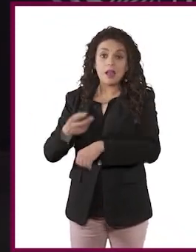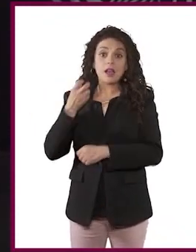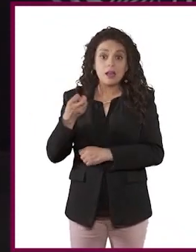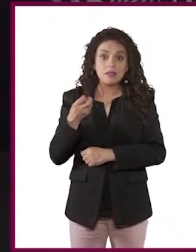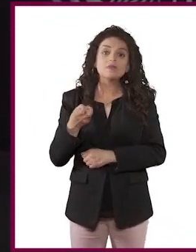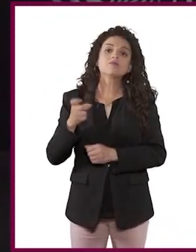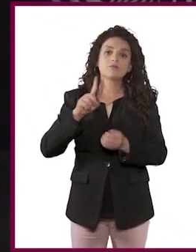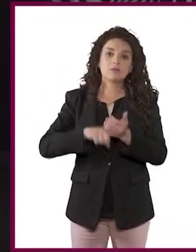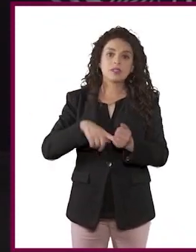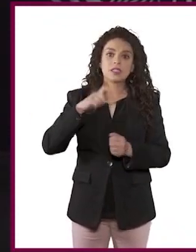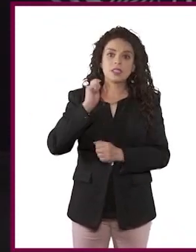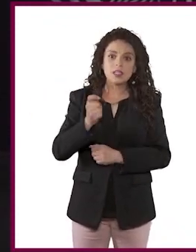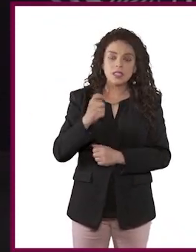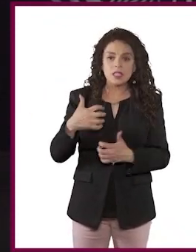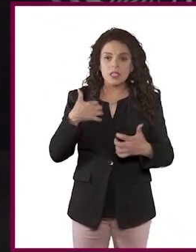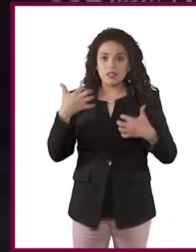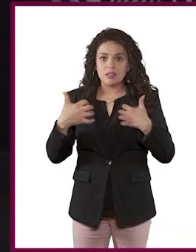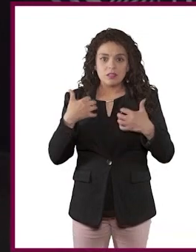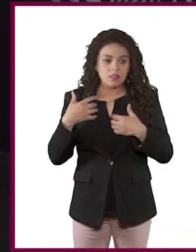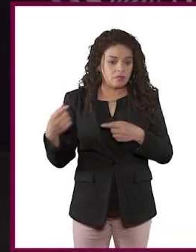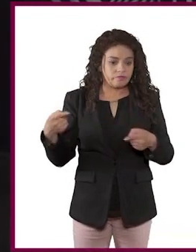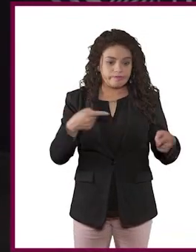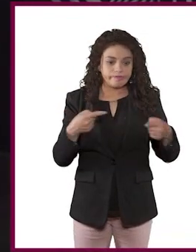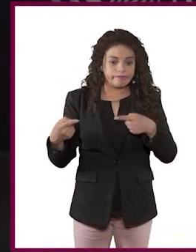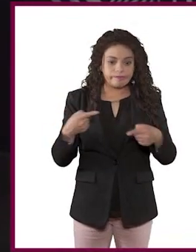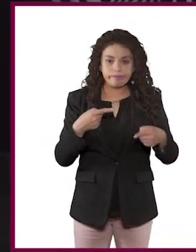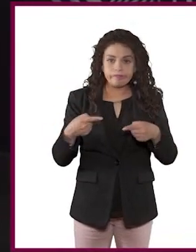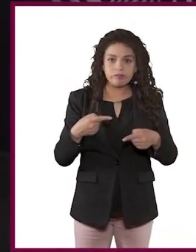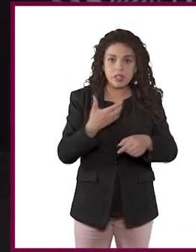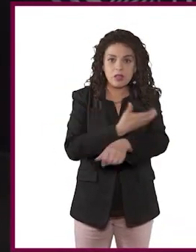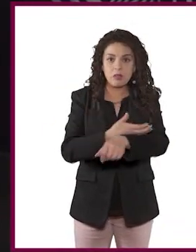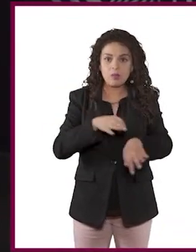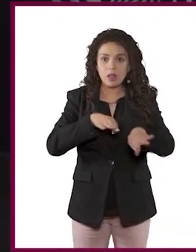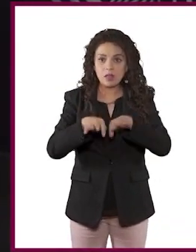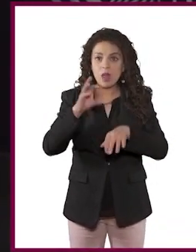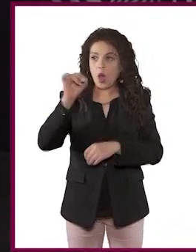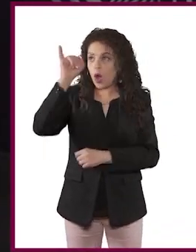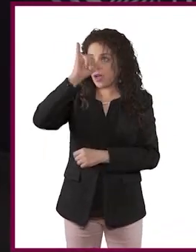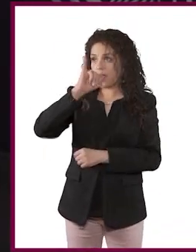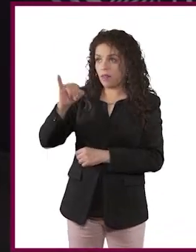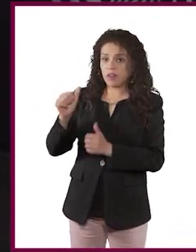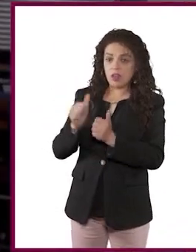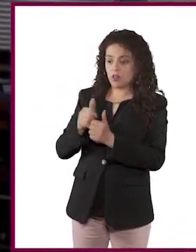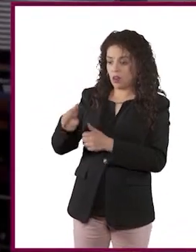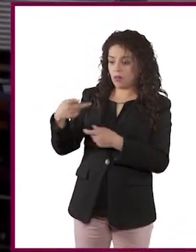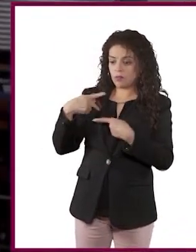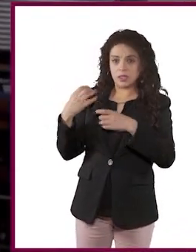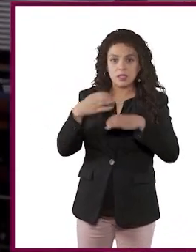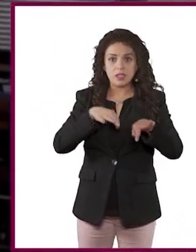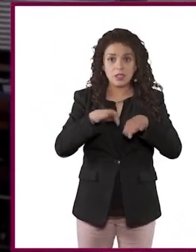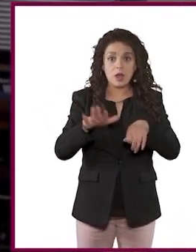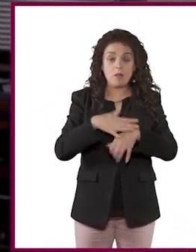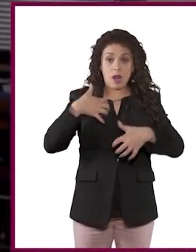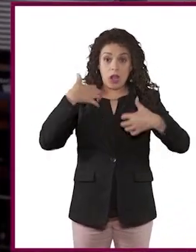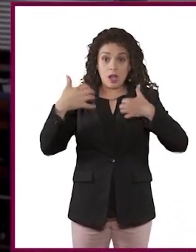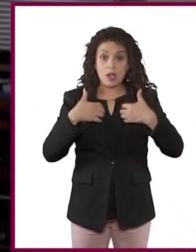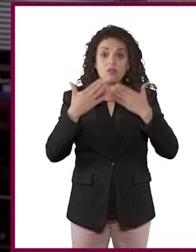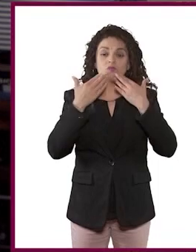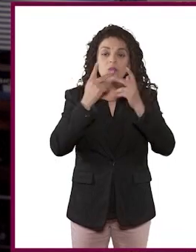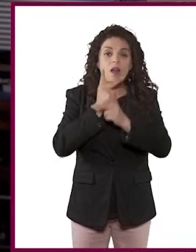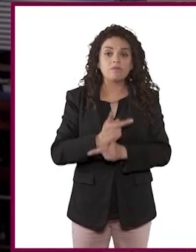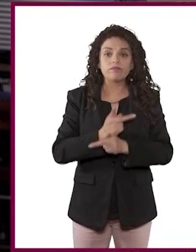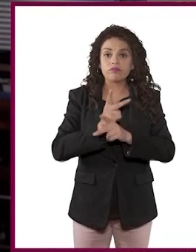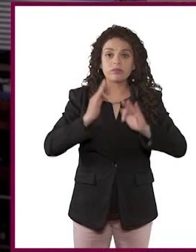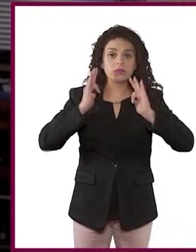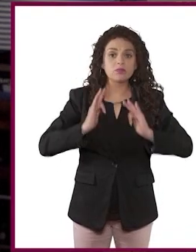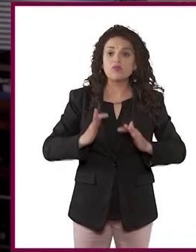muy probable que surjan conductas agresivas entre trabajadores o entre jefes y empleados, pues la ansiedad hace perder la